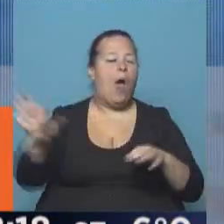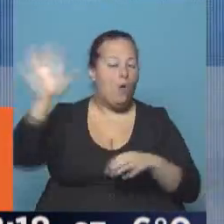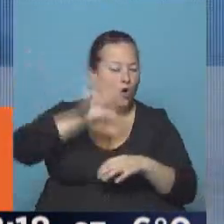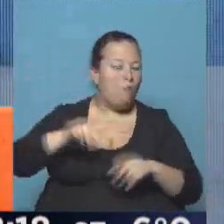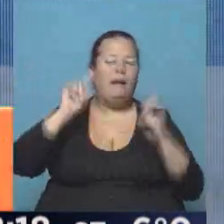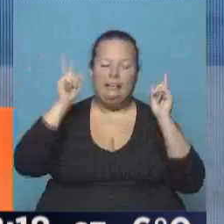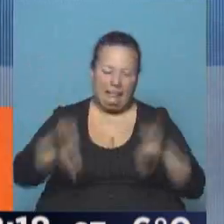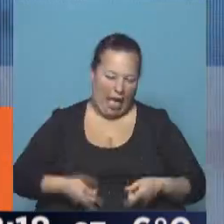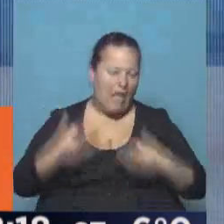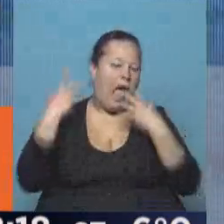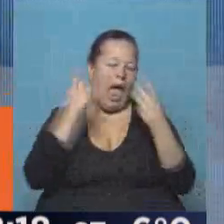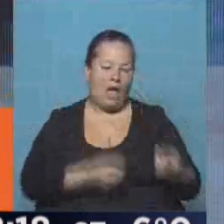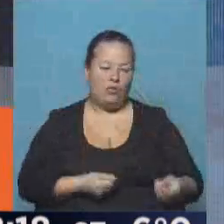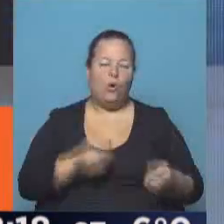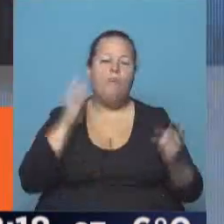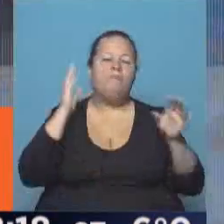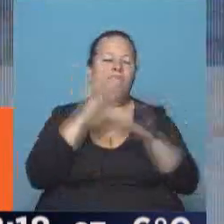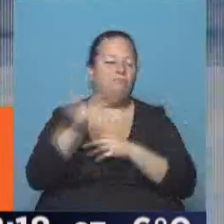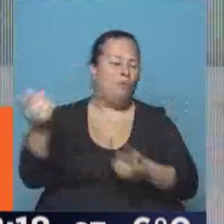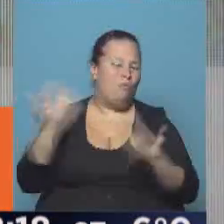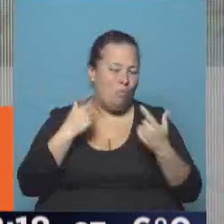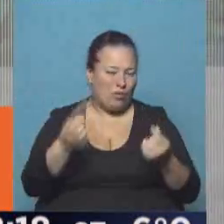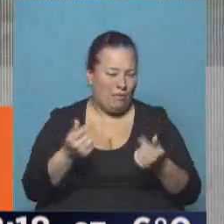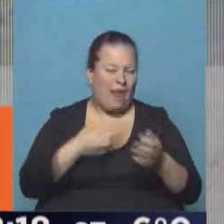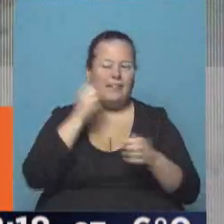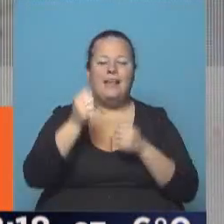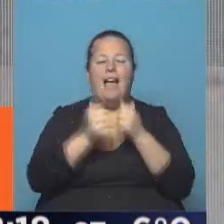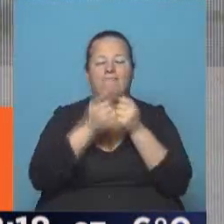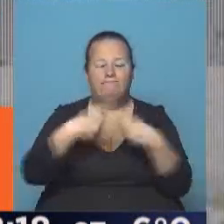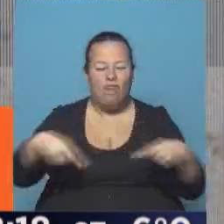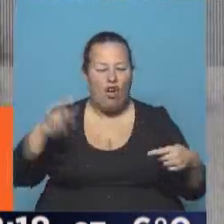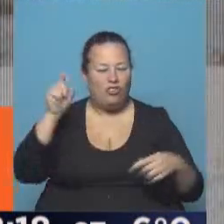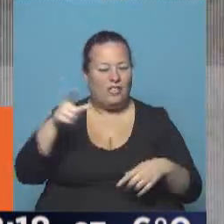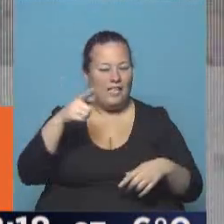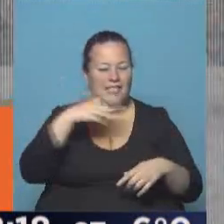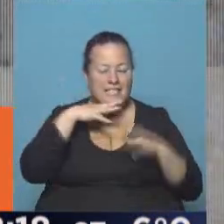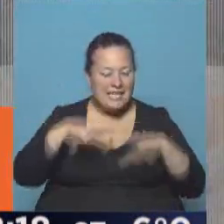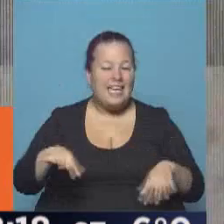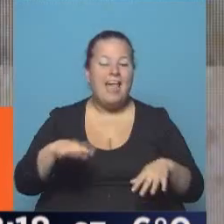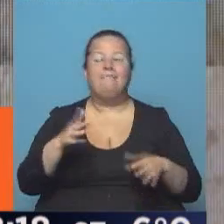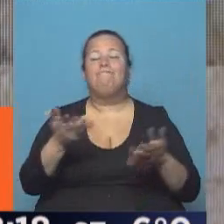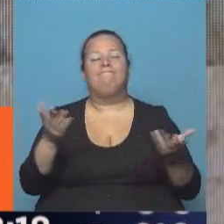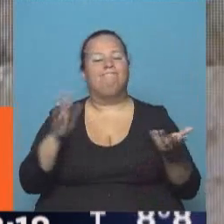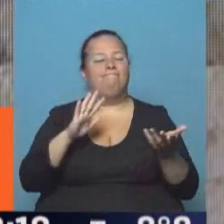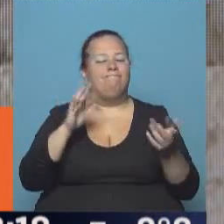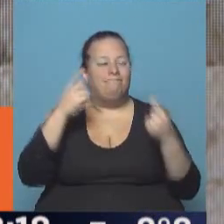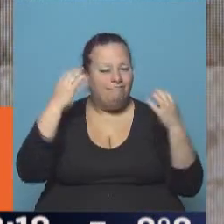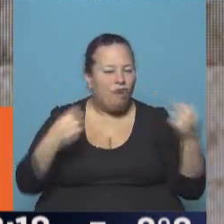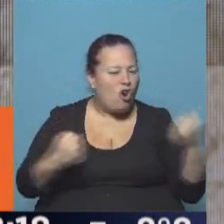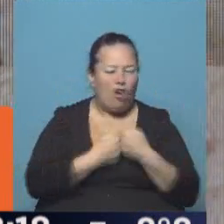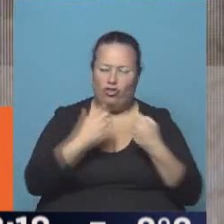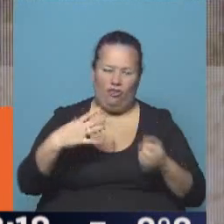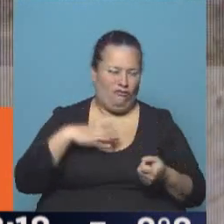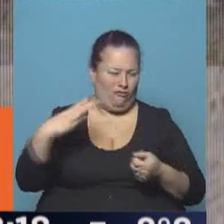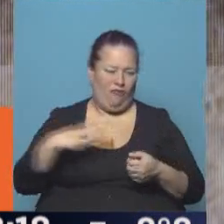lo suyo para ingresar mucho dinero y armamento en Siria, que como mínimo se ha perdido el control de